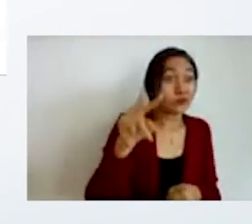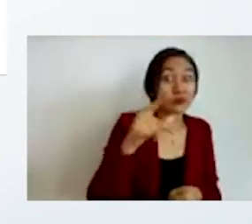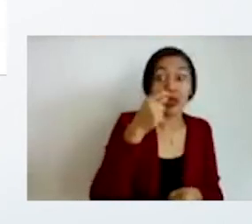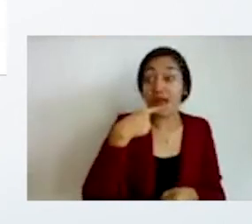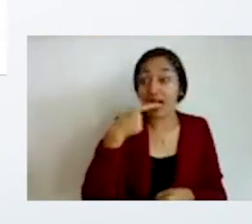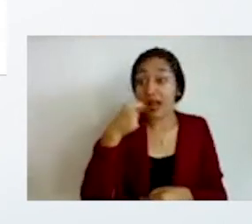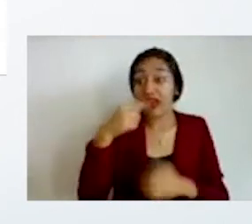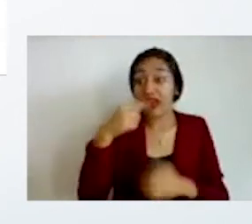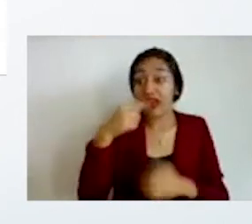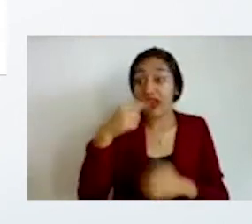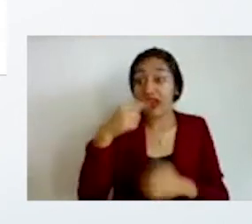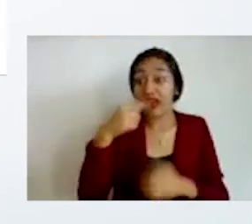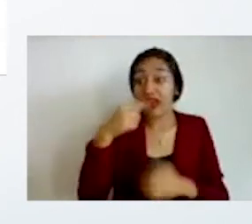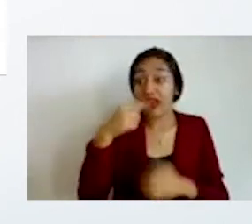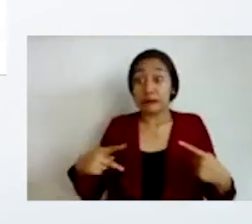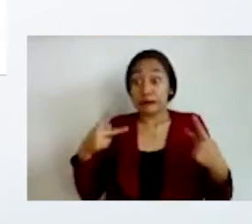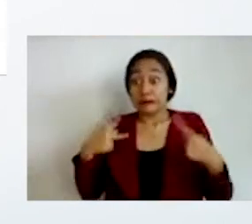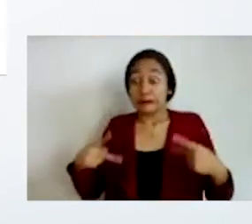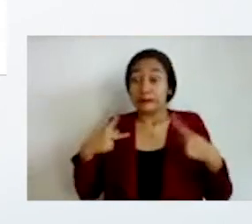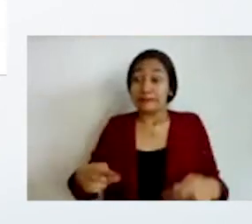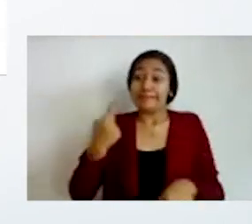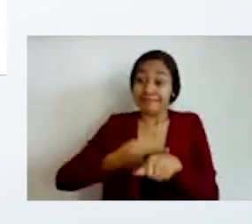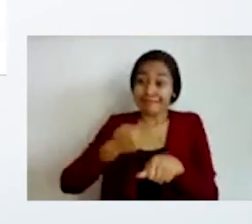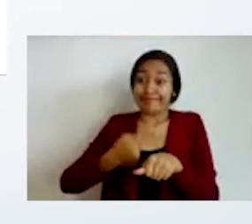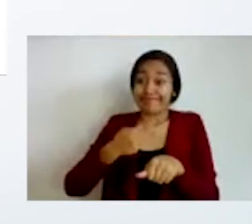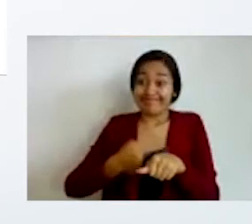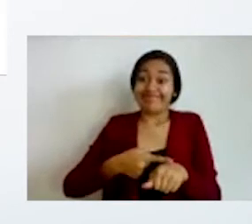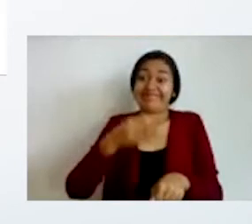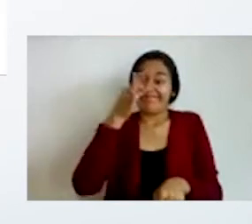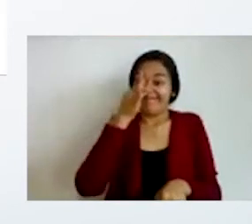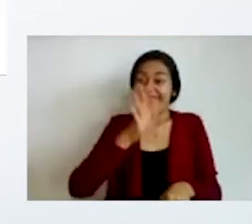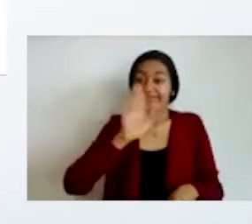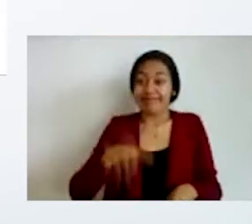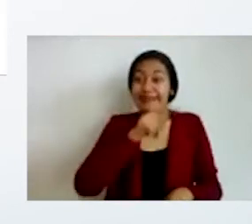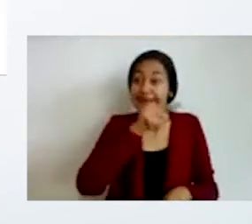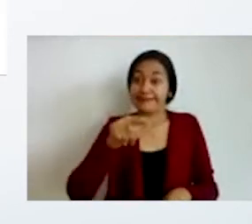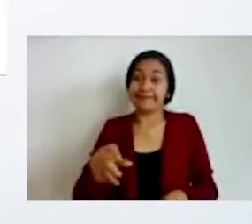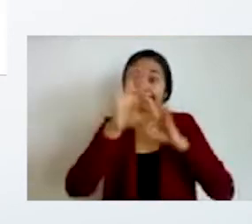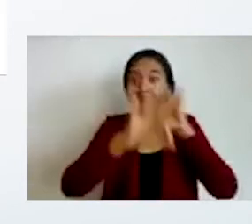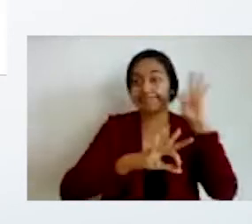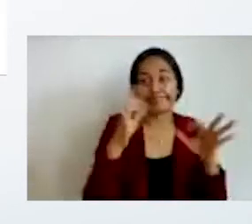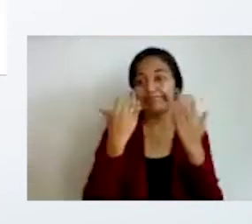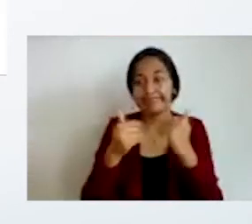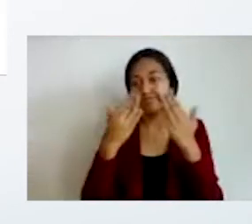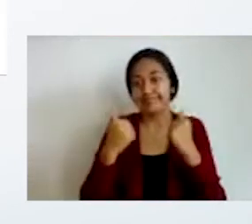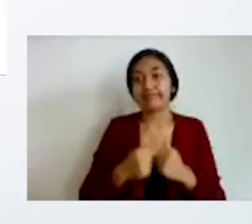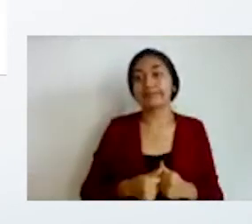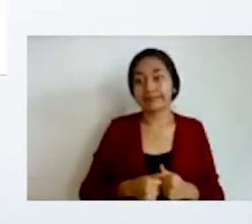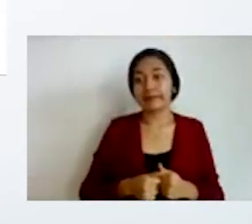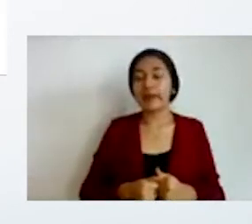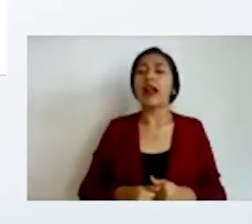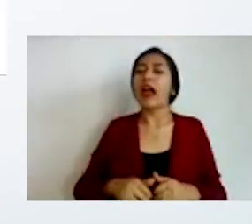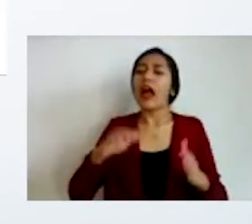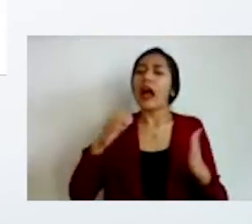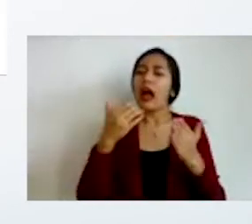Miren, en esta lámina vemos de nuevo el planteamiento de lo que podría haber sucedido en condiciones de una